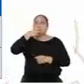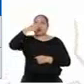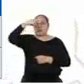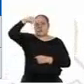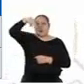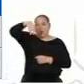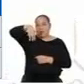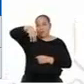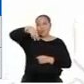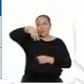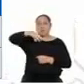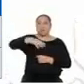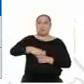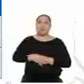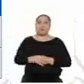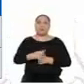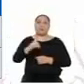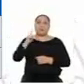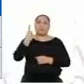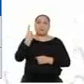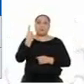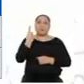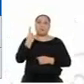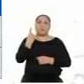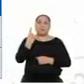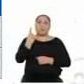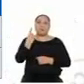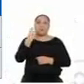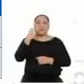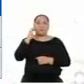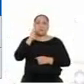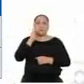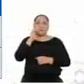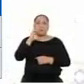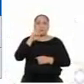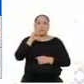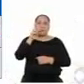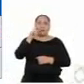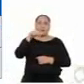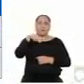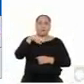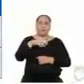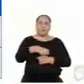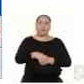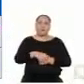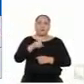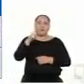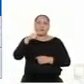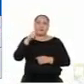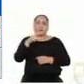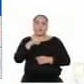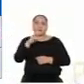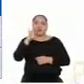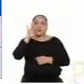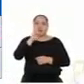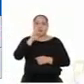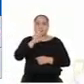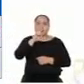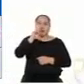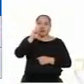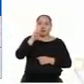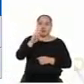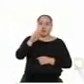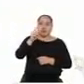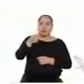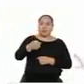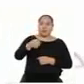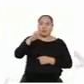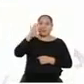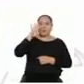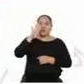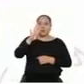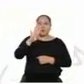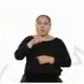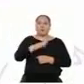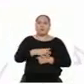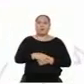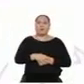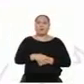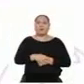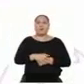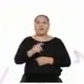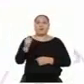con la letra M, nuestra primera ecuación, sabiendo que entre ambas necesitamos 72,4 gramos de